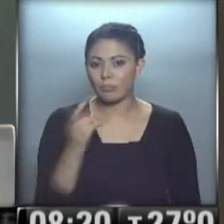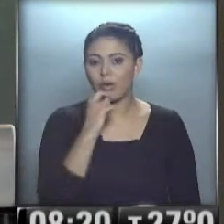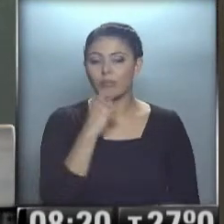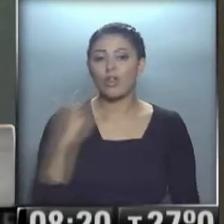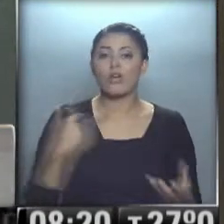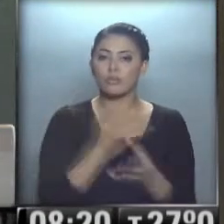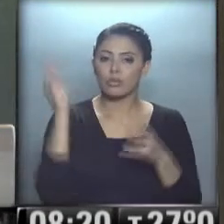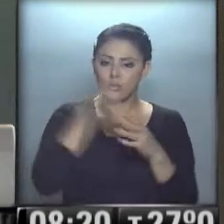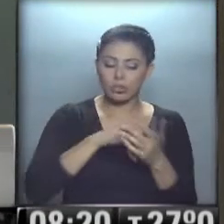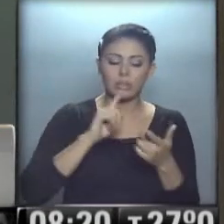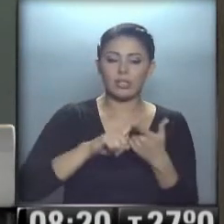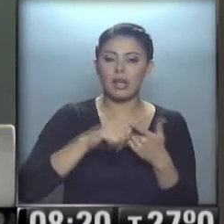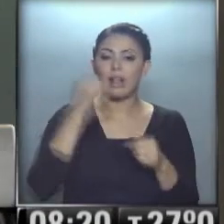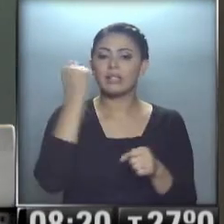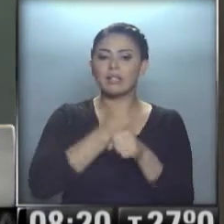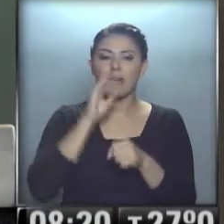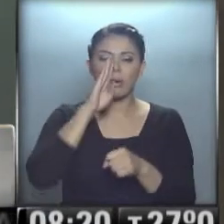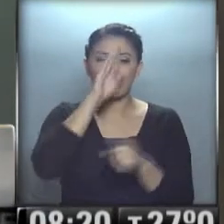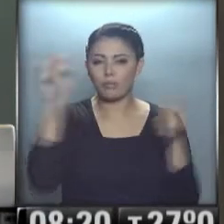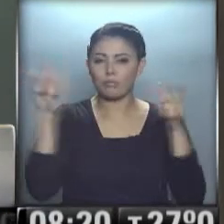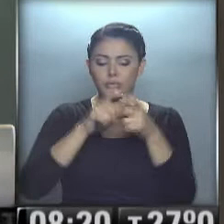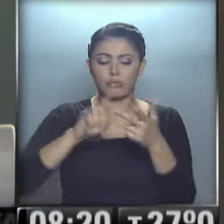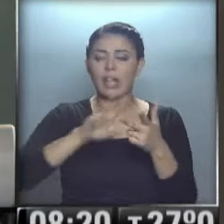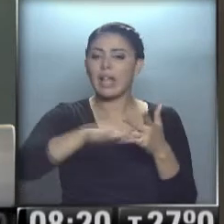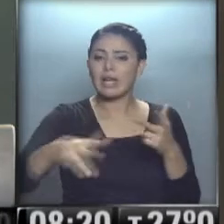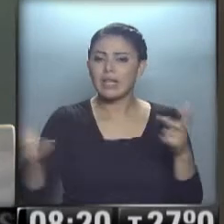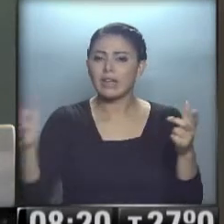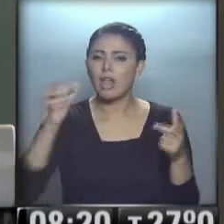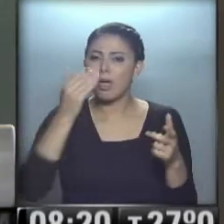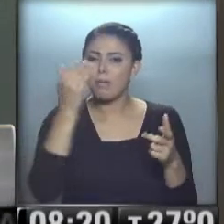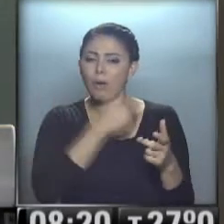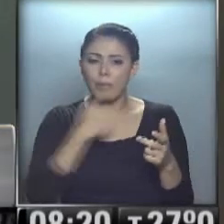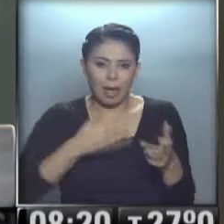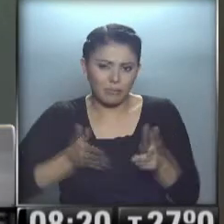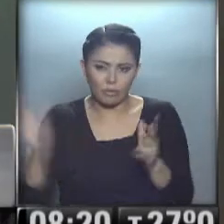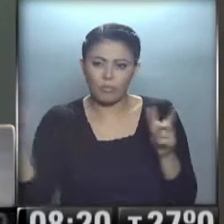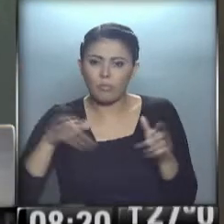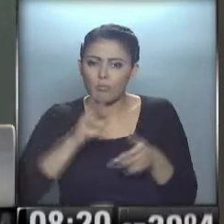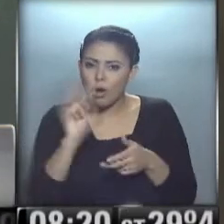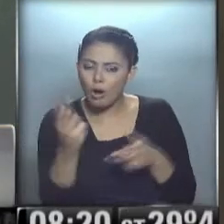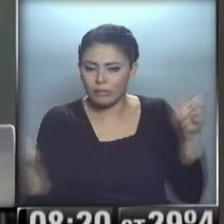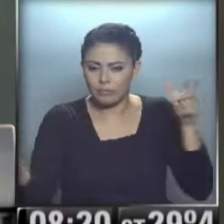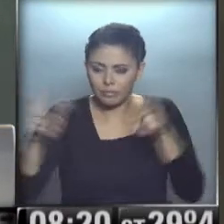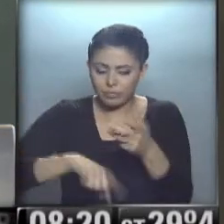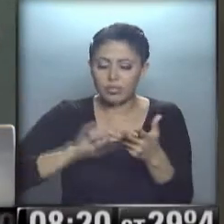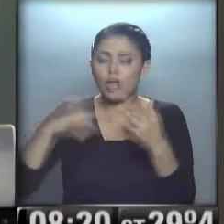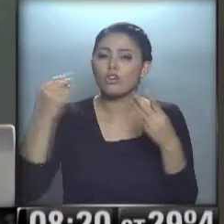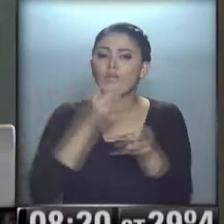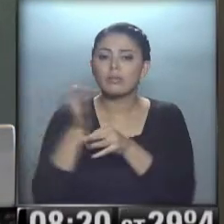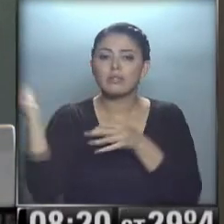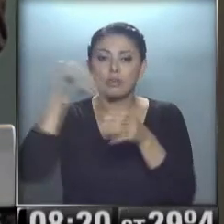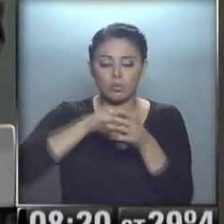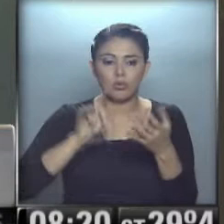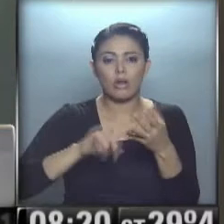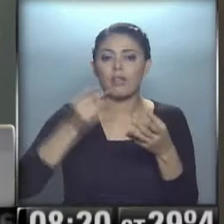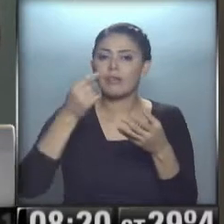social como informalidad laboral, como mortalidad infantil o materna o como mecanismos de inclusión social educativa y parámetros de